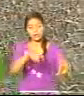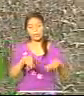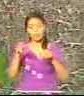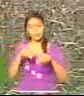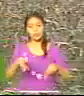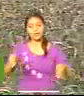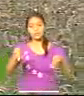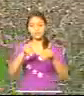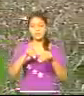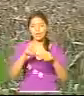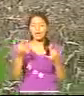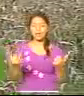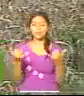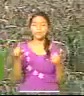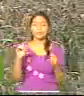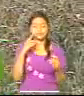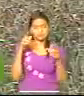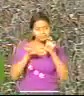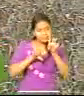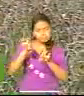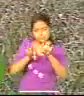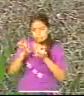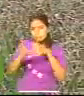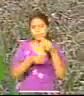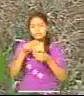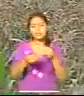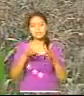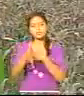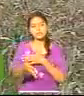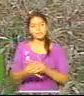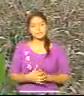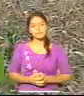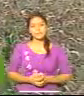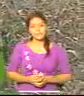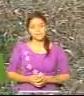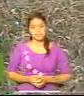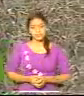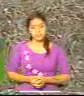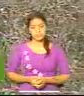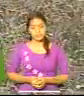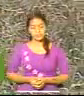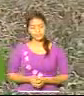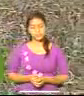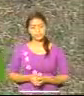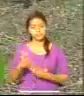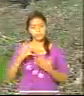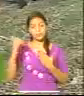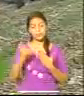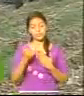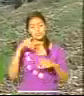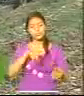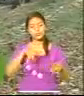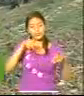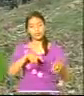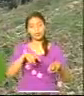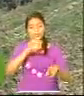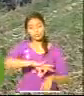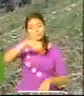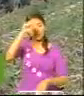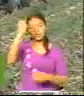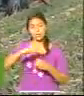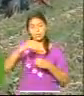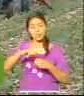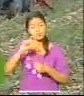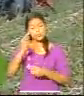y Tierra en esta inspección que se está realizando en el proyecto agrosocialista Planicie de